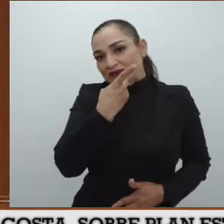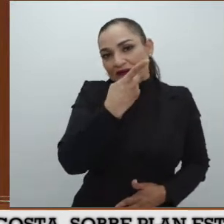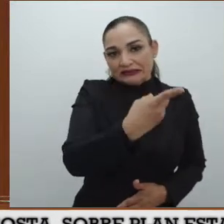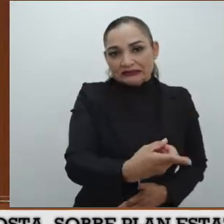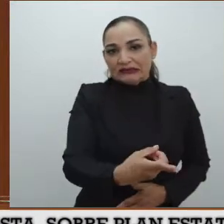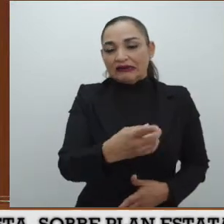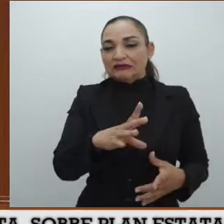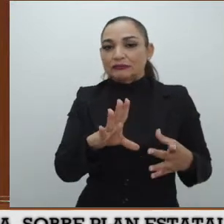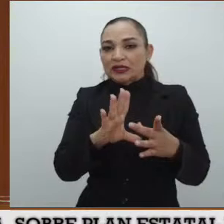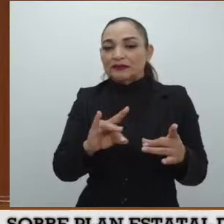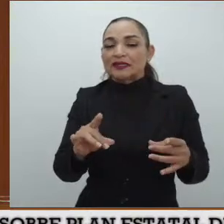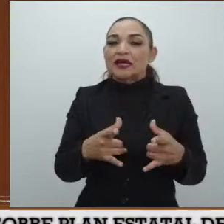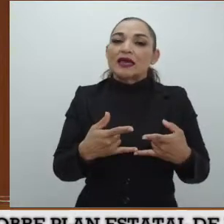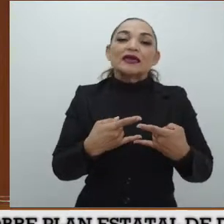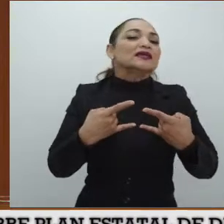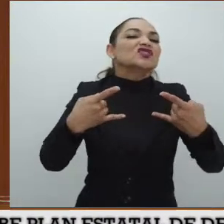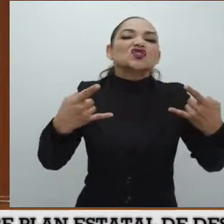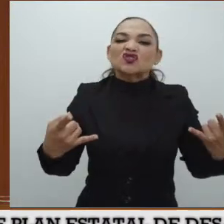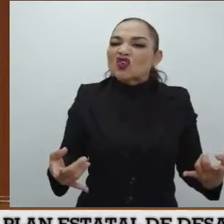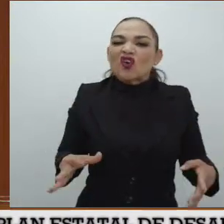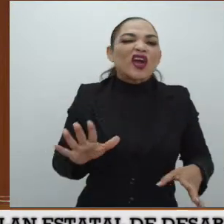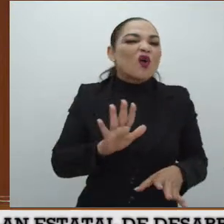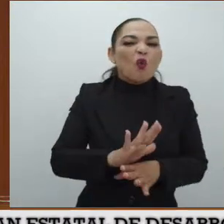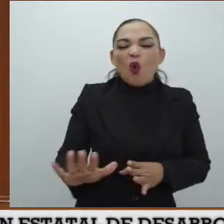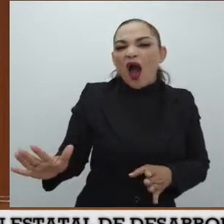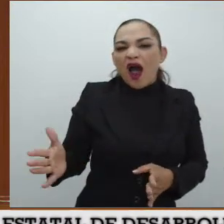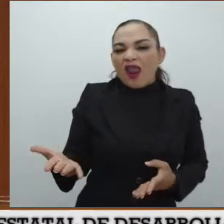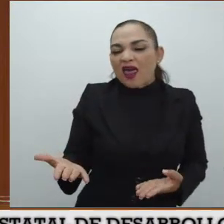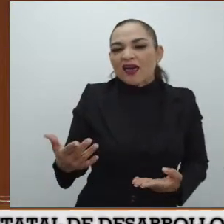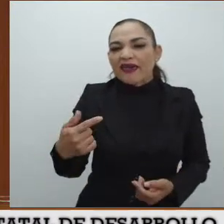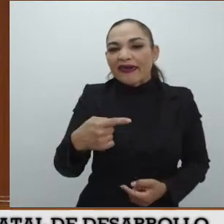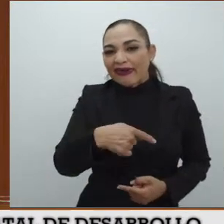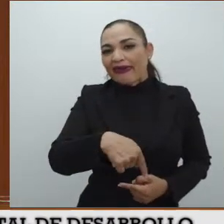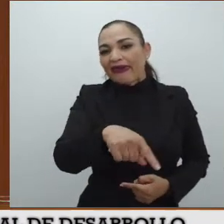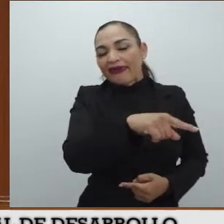Y que sea la historia la que hable por nosotros.